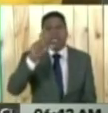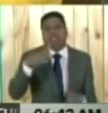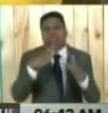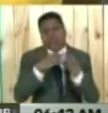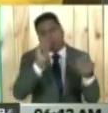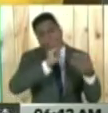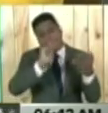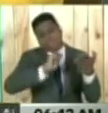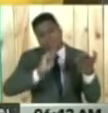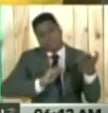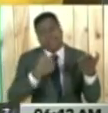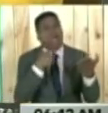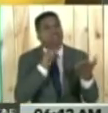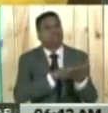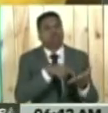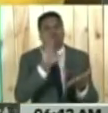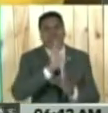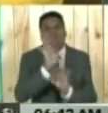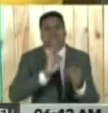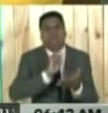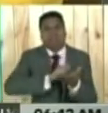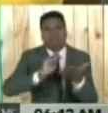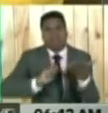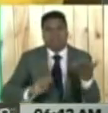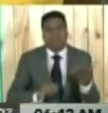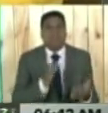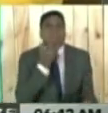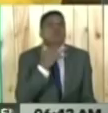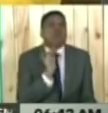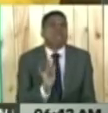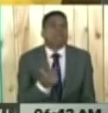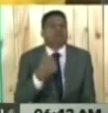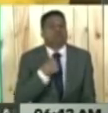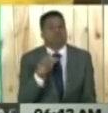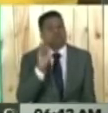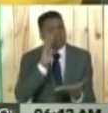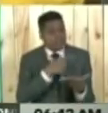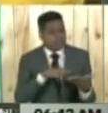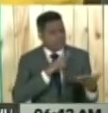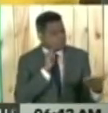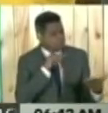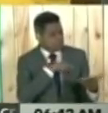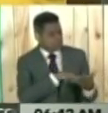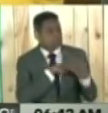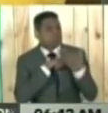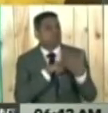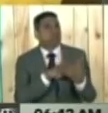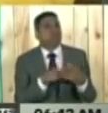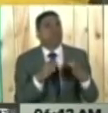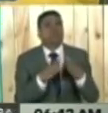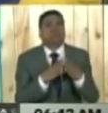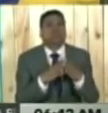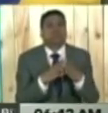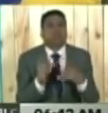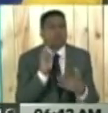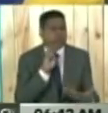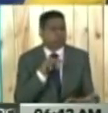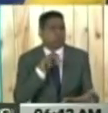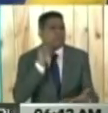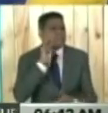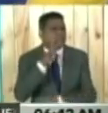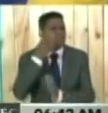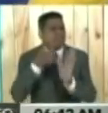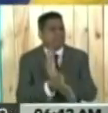y no firmaron, ¿no? En mi caso particular, yo me revisé como militante, creo que todos tenemos la inquietud de ver qué estaba pasando